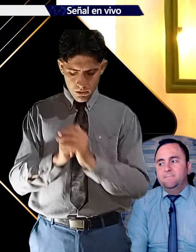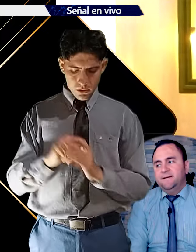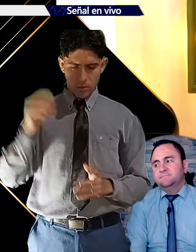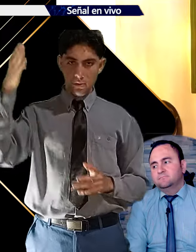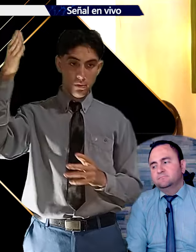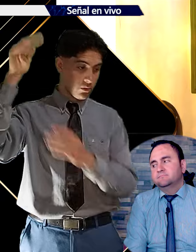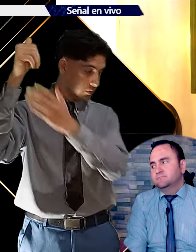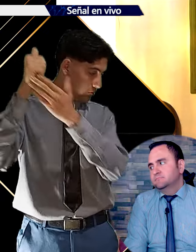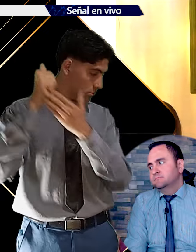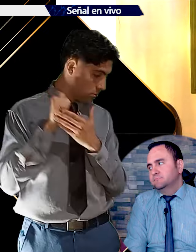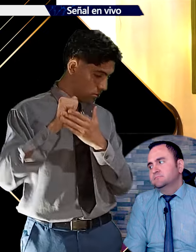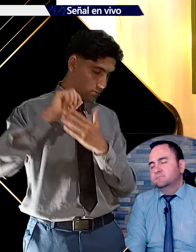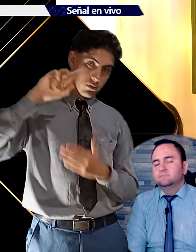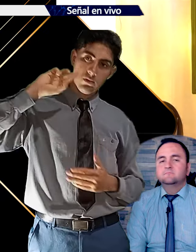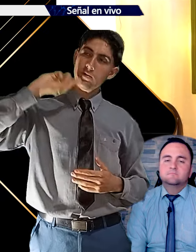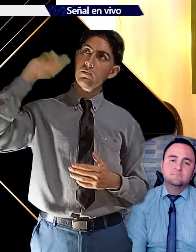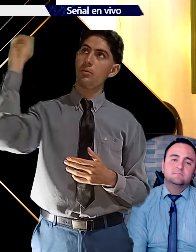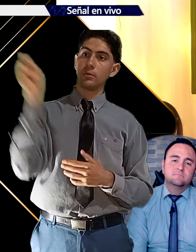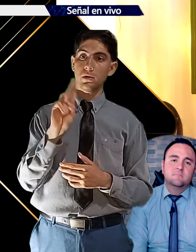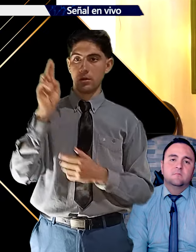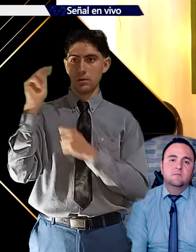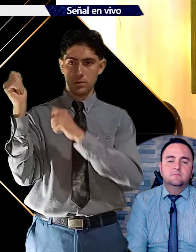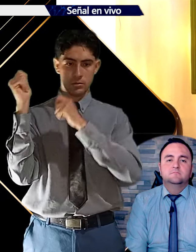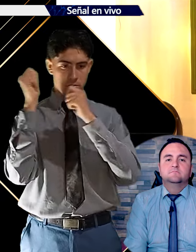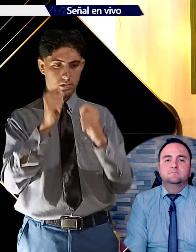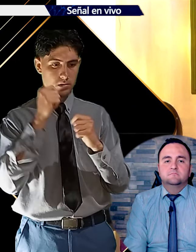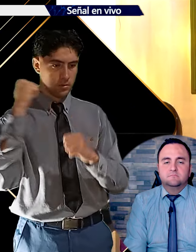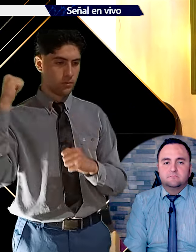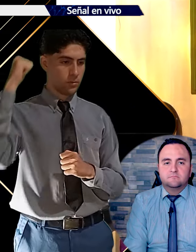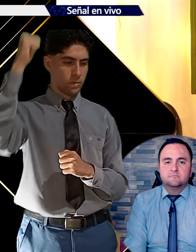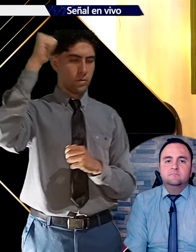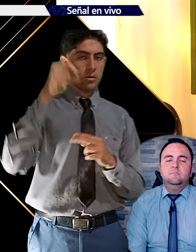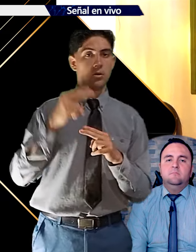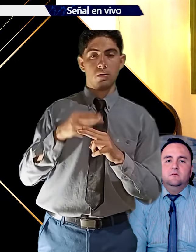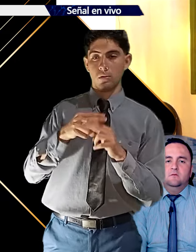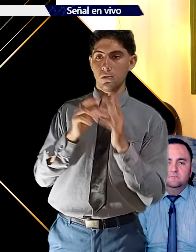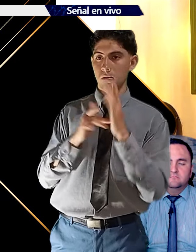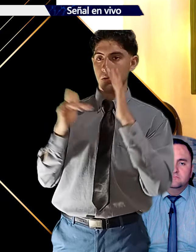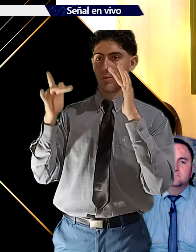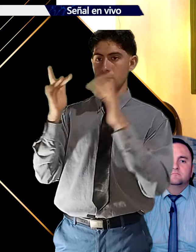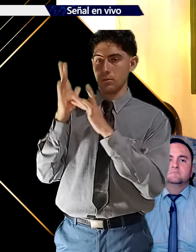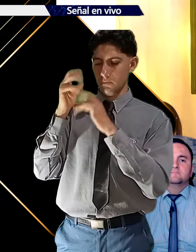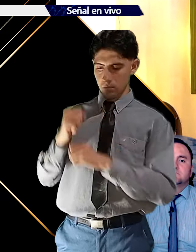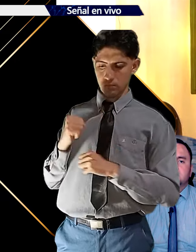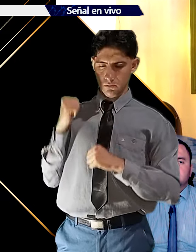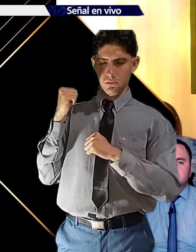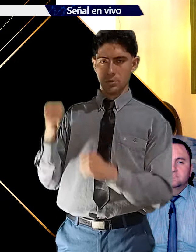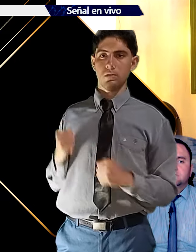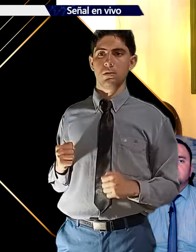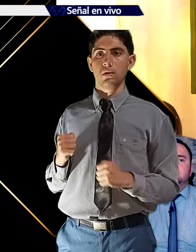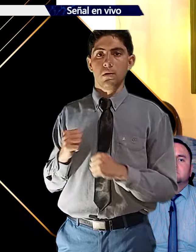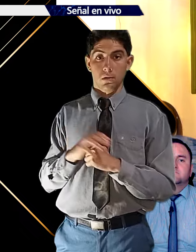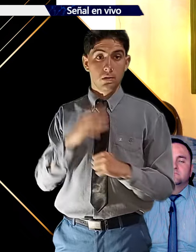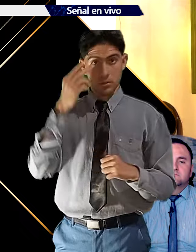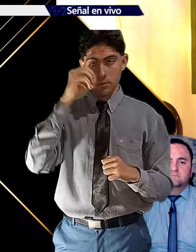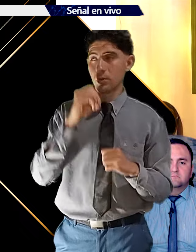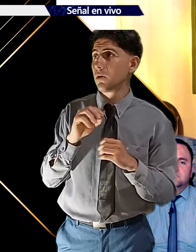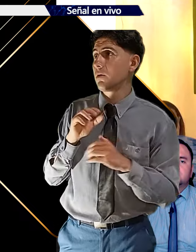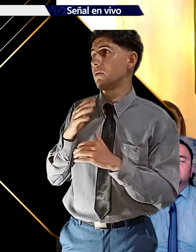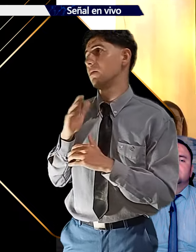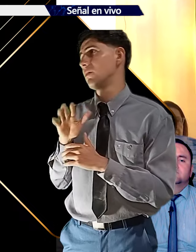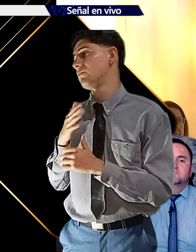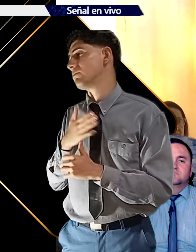cuando tú pides esa unción, tú vas a estar con los vestidos blancos como están ellas, y estás ungida. Entonces vas a tener poder. Que